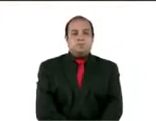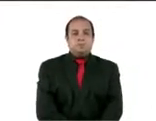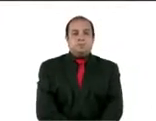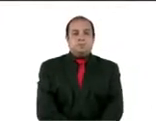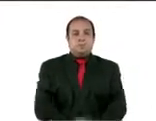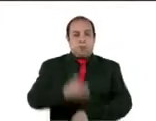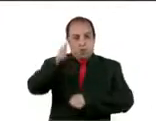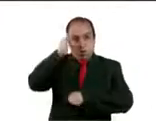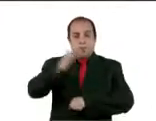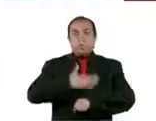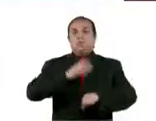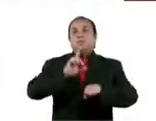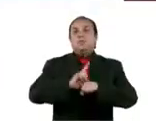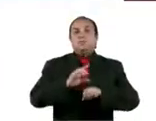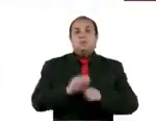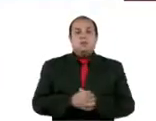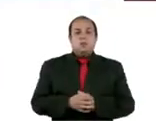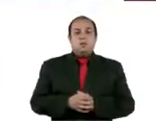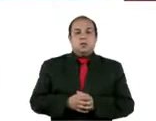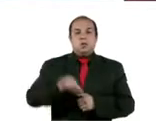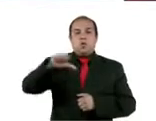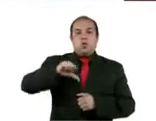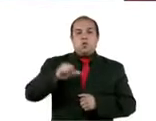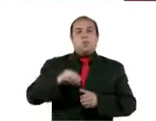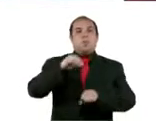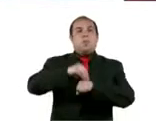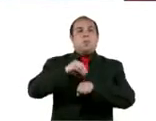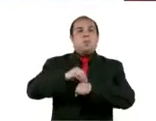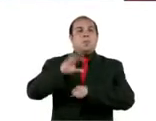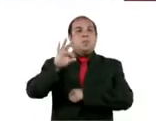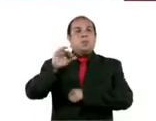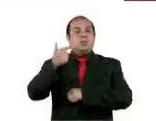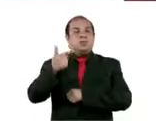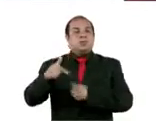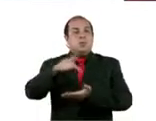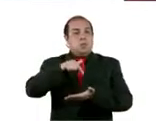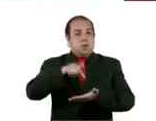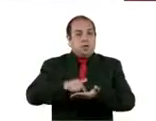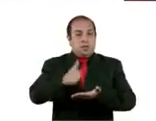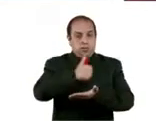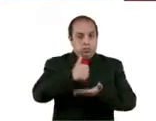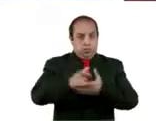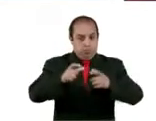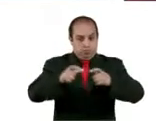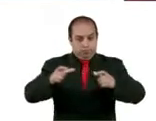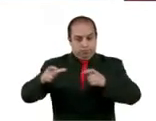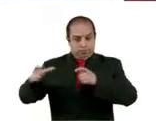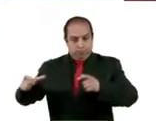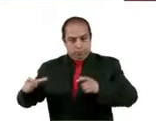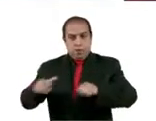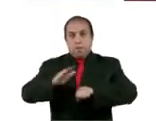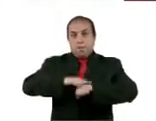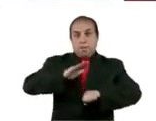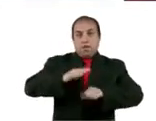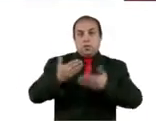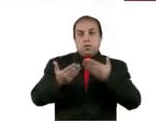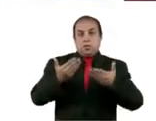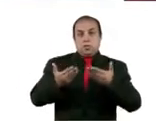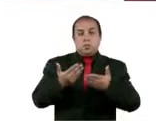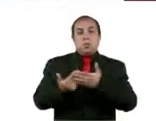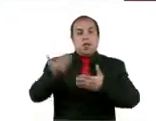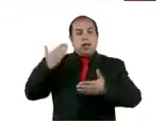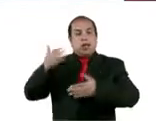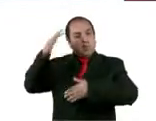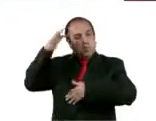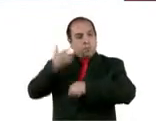Hola, buenos días. Bueno, en esta ocasión vamos a instalar 47 módulos en toda la ciudad, son más módulos de los que se instalaron cuando fue el operativo de adulto